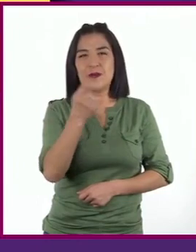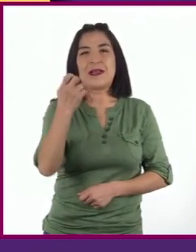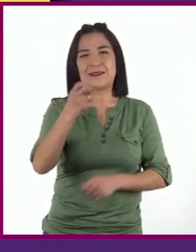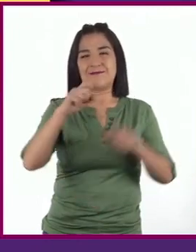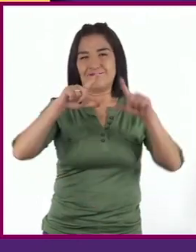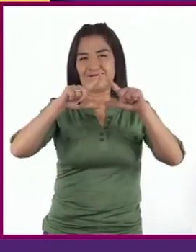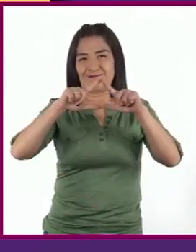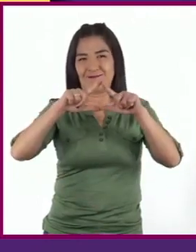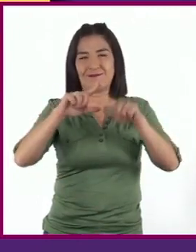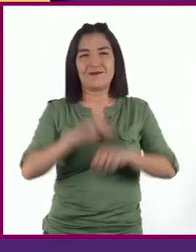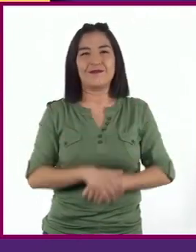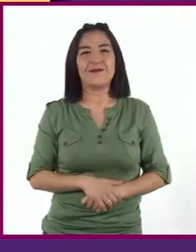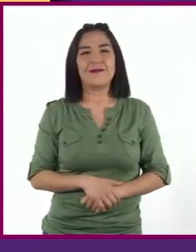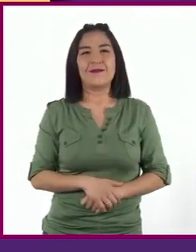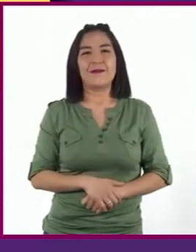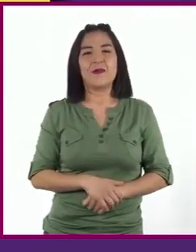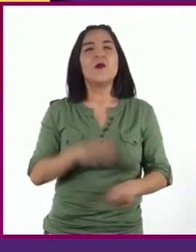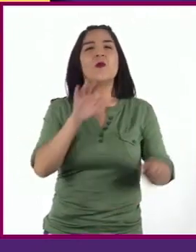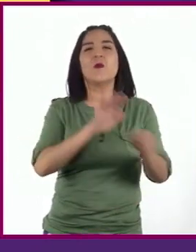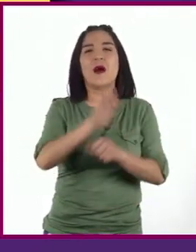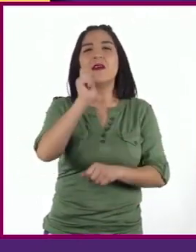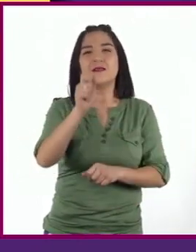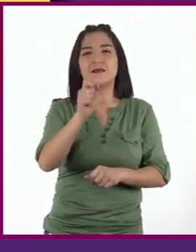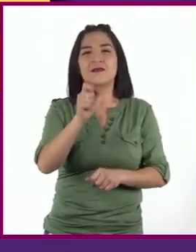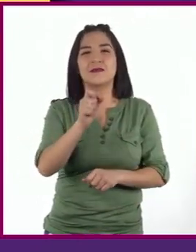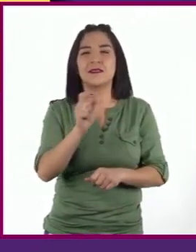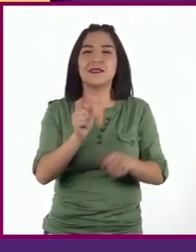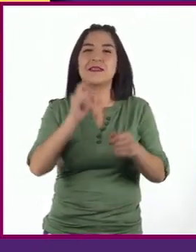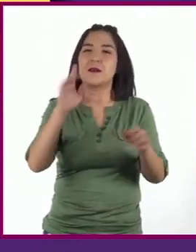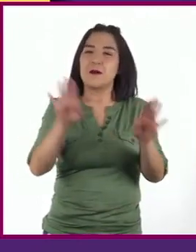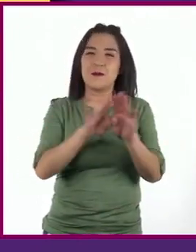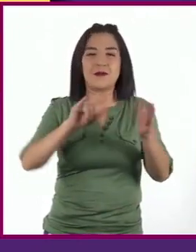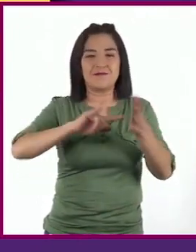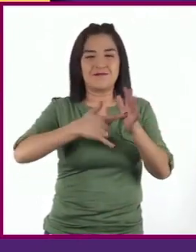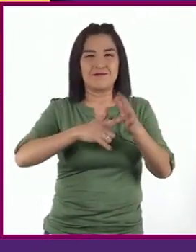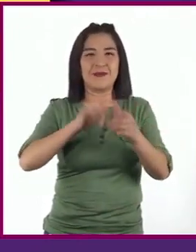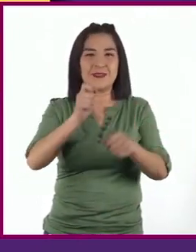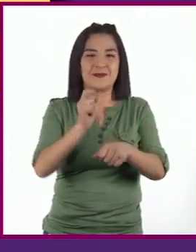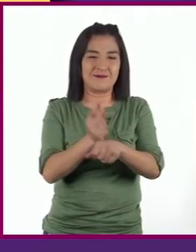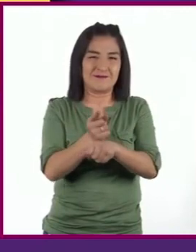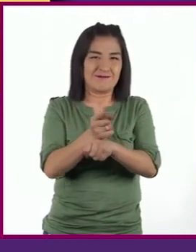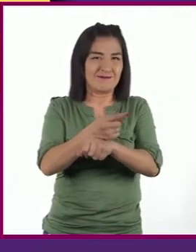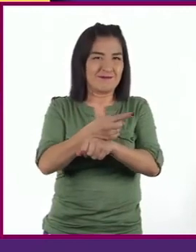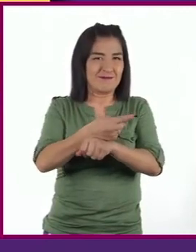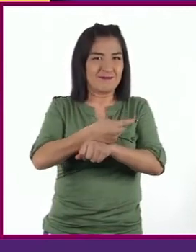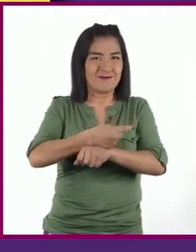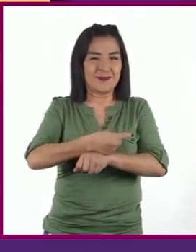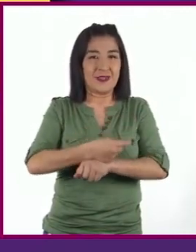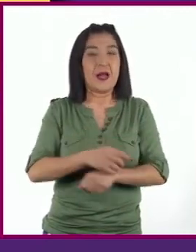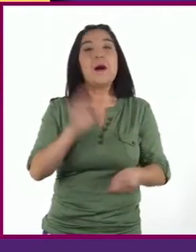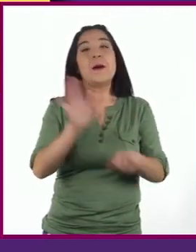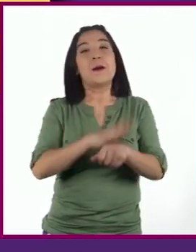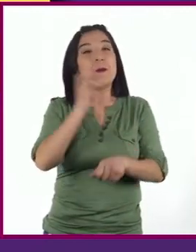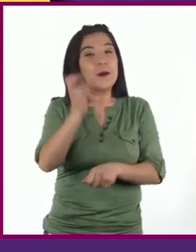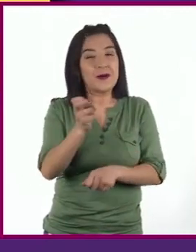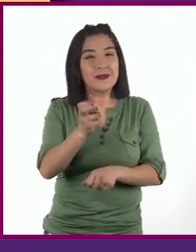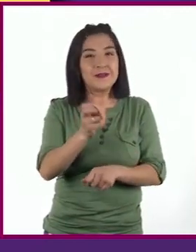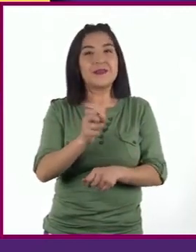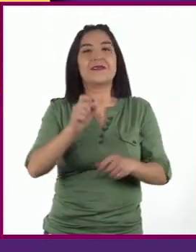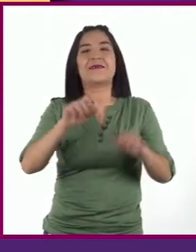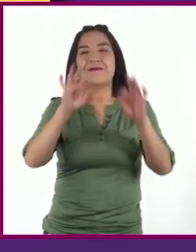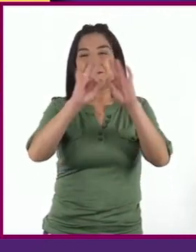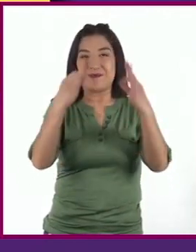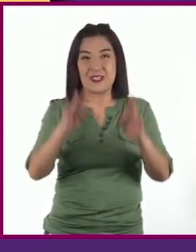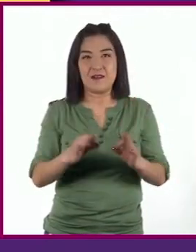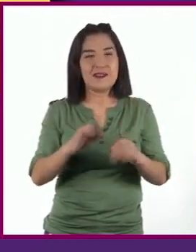triángulo, las cuales van en sentido contrario a las manecillas del reloj. Por lo tanto, la figura